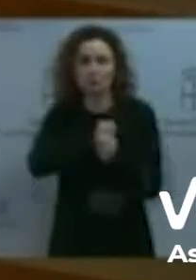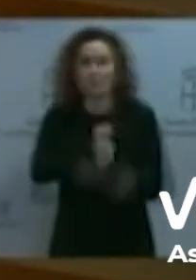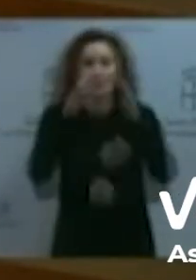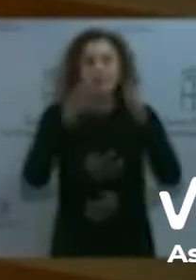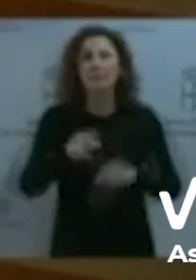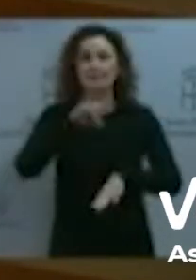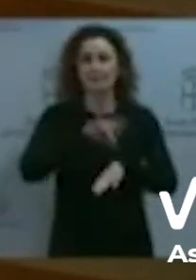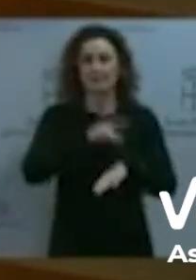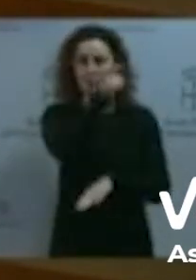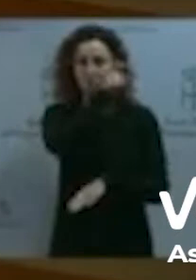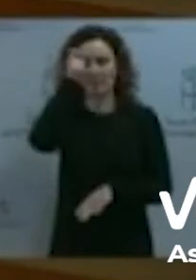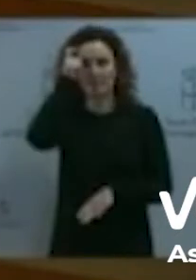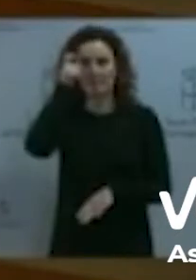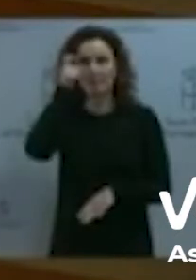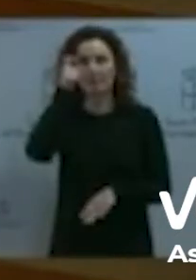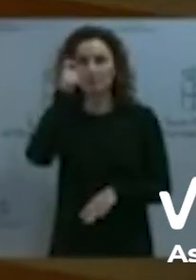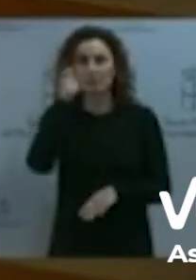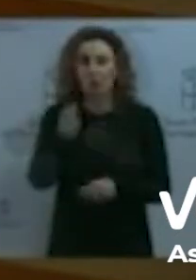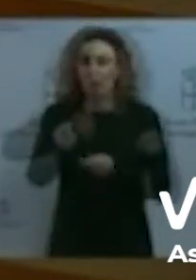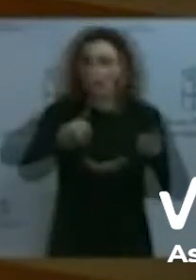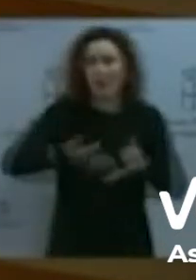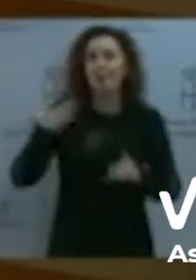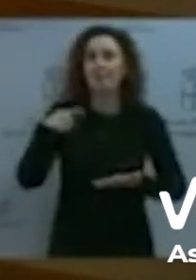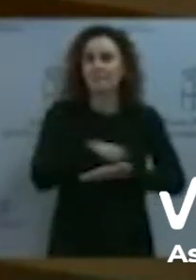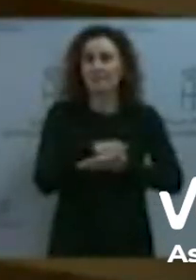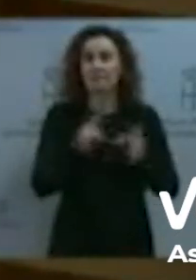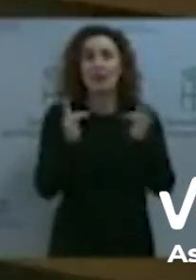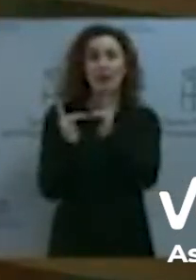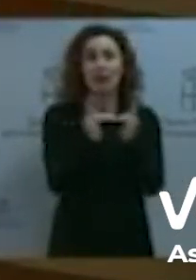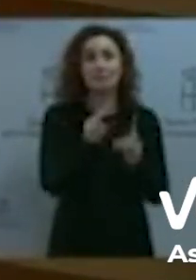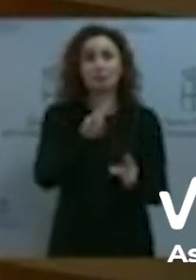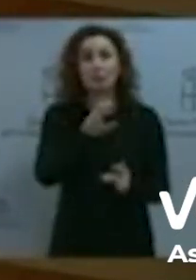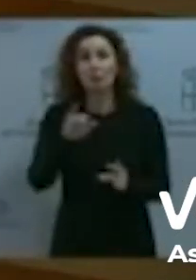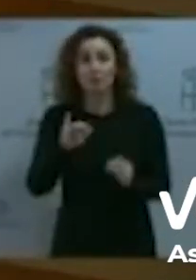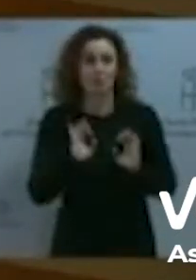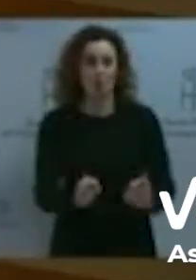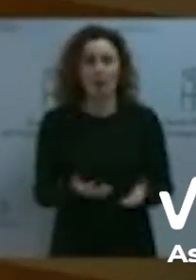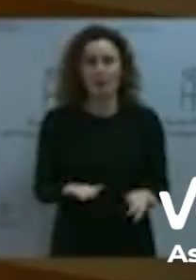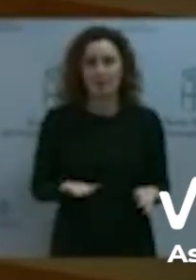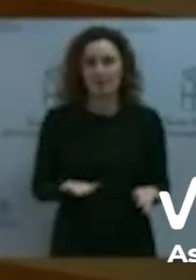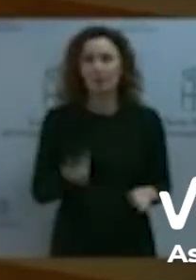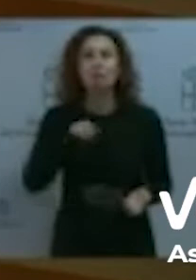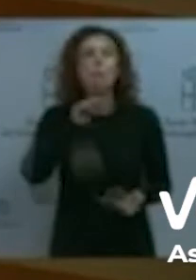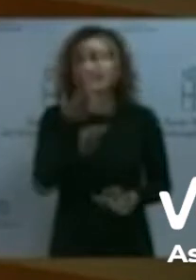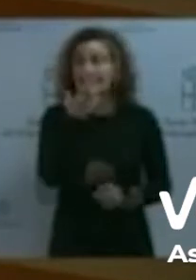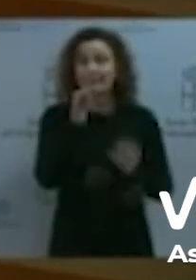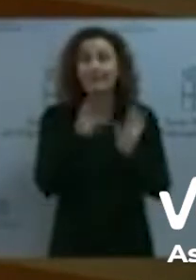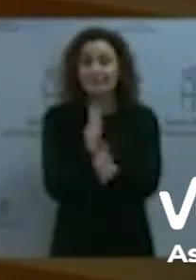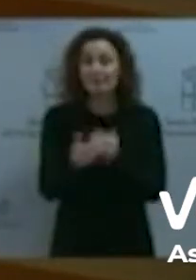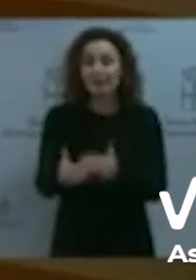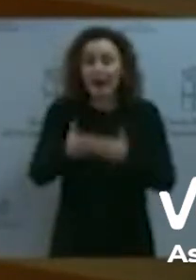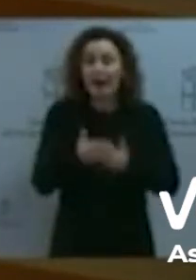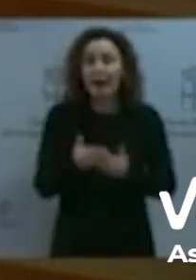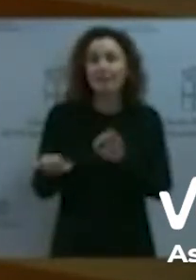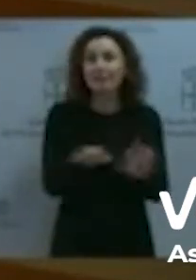y de personal, las bolsas llevan meses agotadas. ¿Han hecho ustedes más atractiva Asturias para los sanitarios? Si la razón